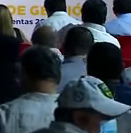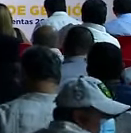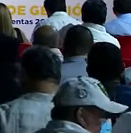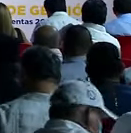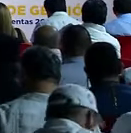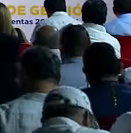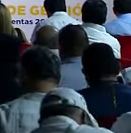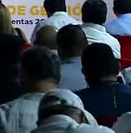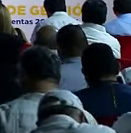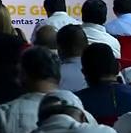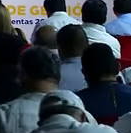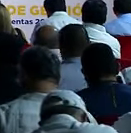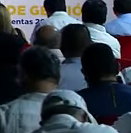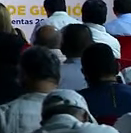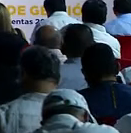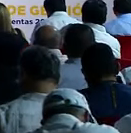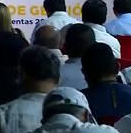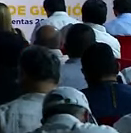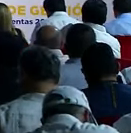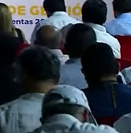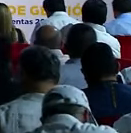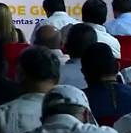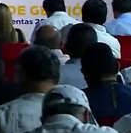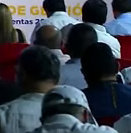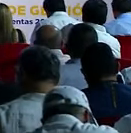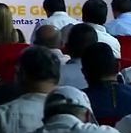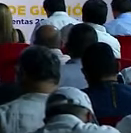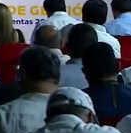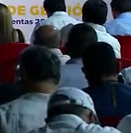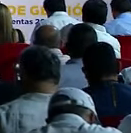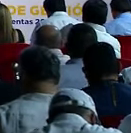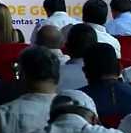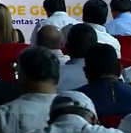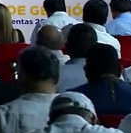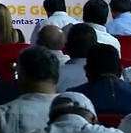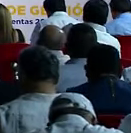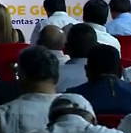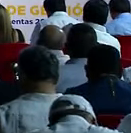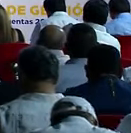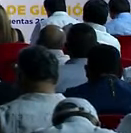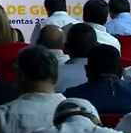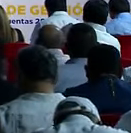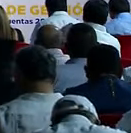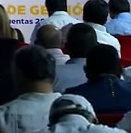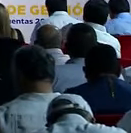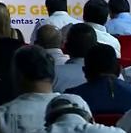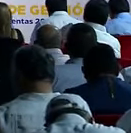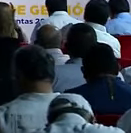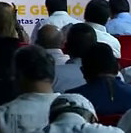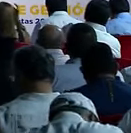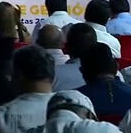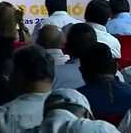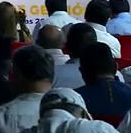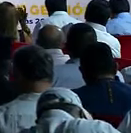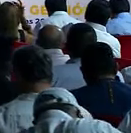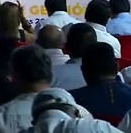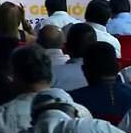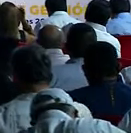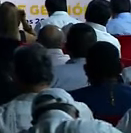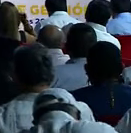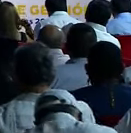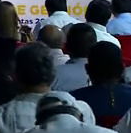Mientras nuestra pareja de bailarines termina de alistarse para salir a escenario nuevamente, saludamos de manera especial